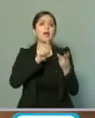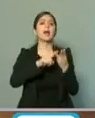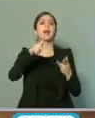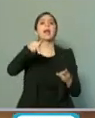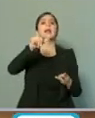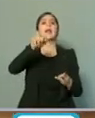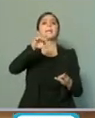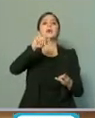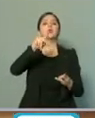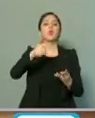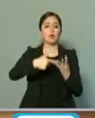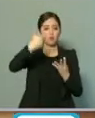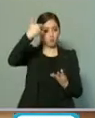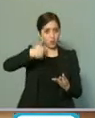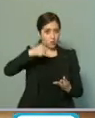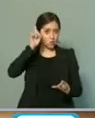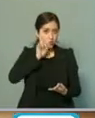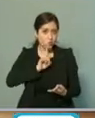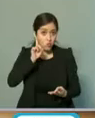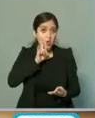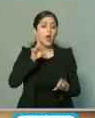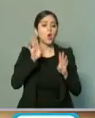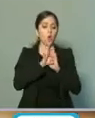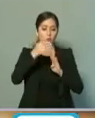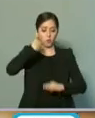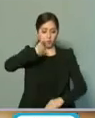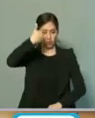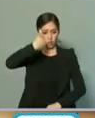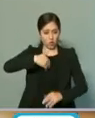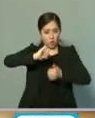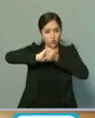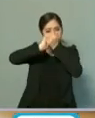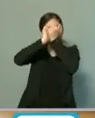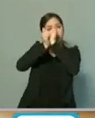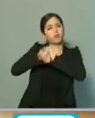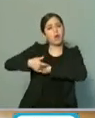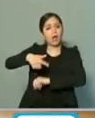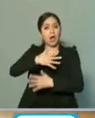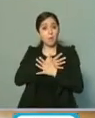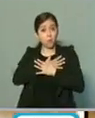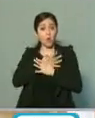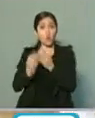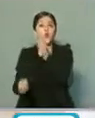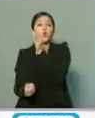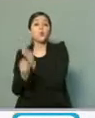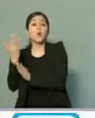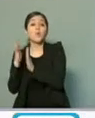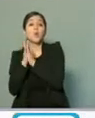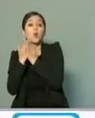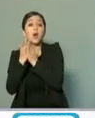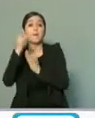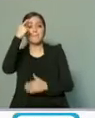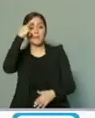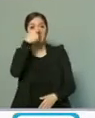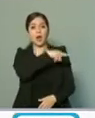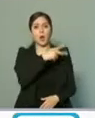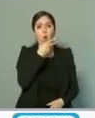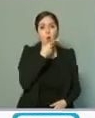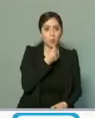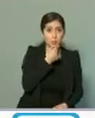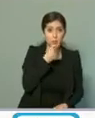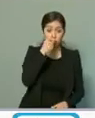Sutra femenino, es decir, le enseña a la mujer todas las artes del amor, y hay una nueva edición del Kama Sutra para hombres. Y